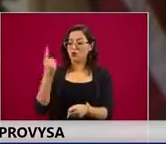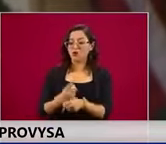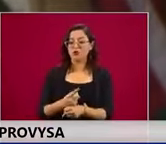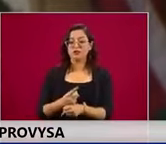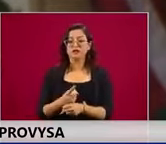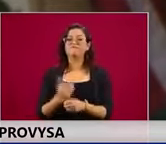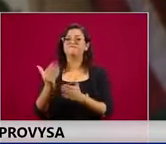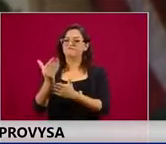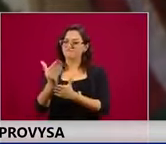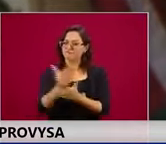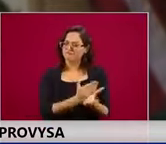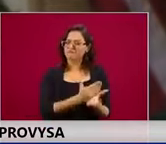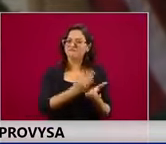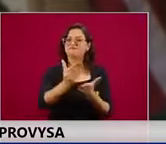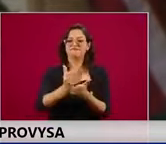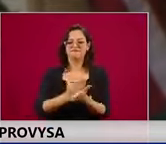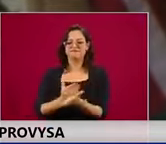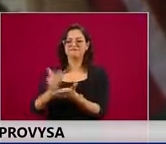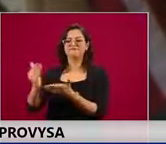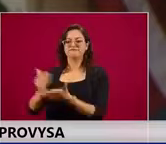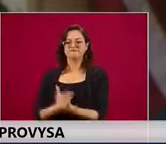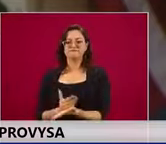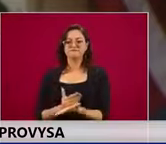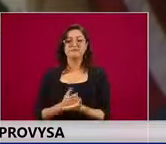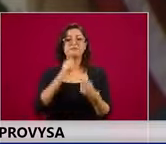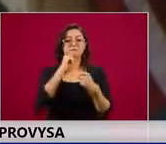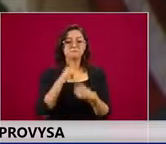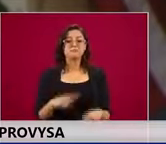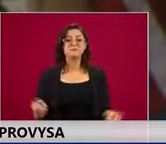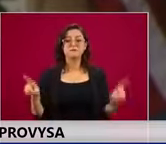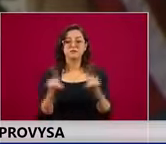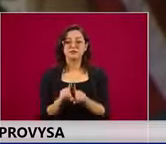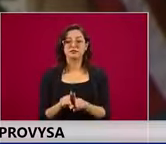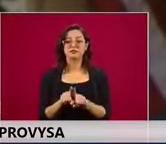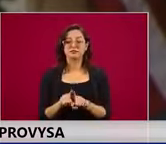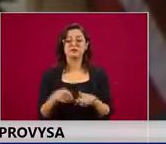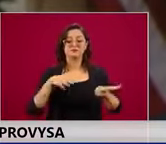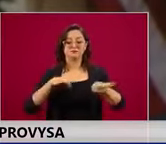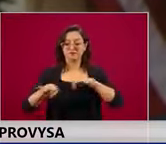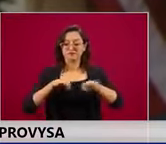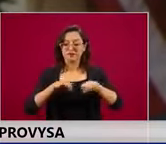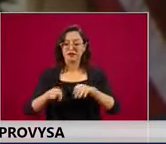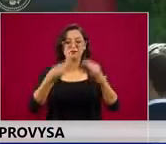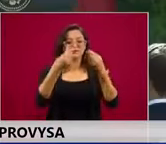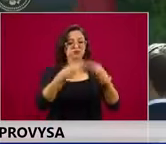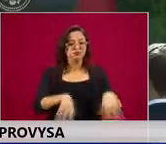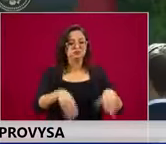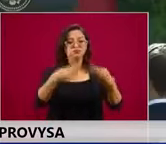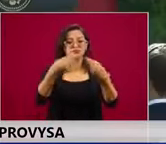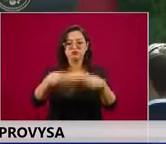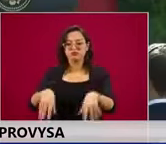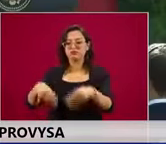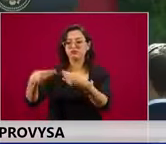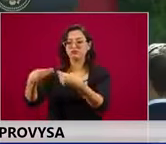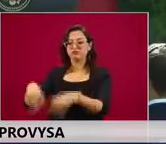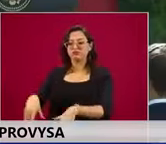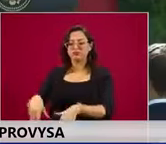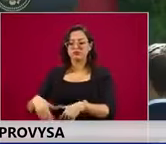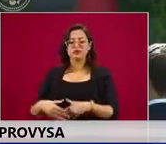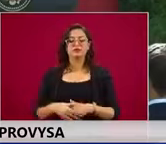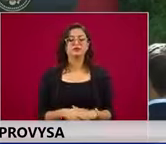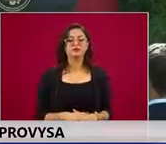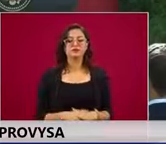apoyar la campaña de Donald Trump, que con su discurso de nuestro señor presidente, el magnífico discurso que pronunció ahí frente a